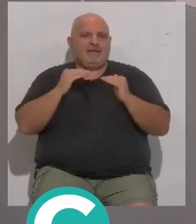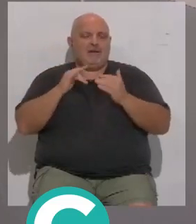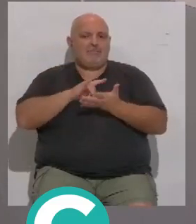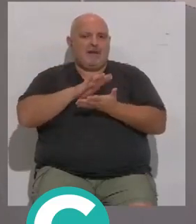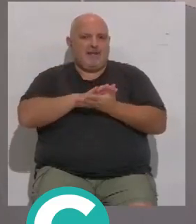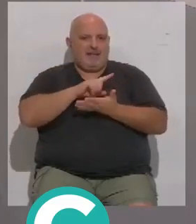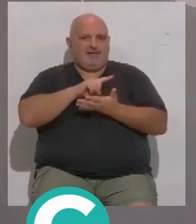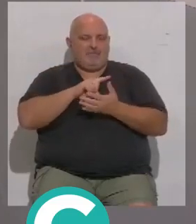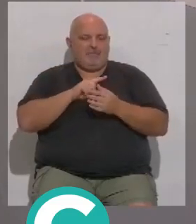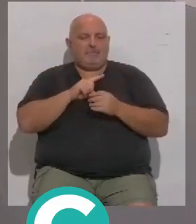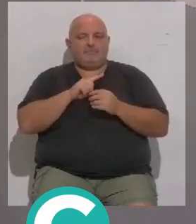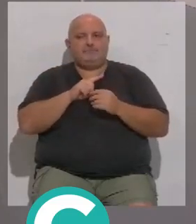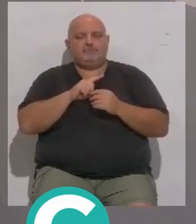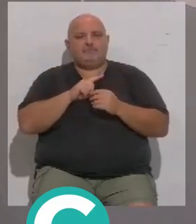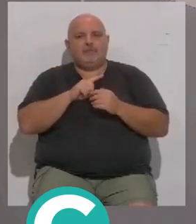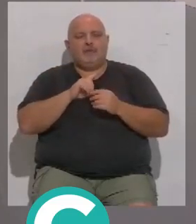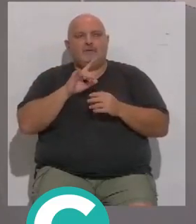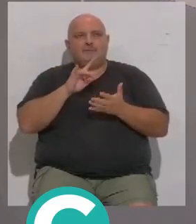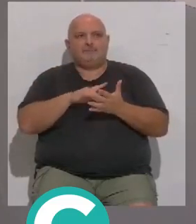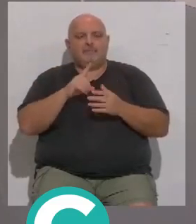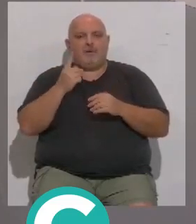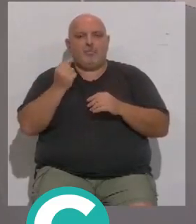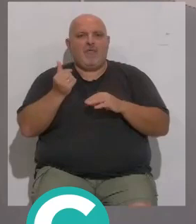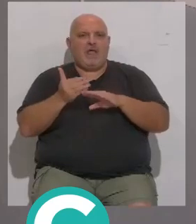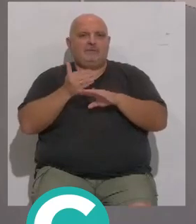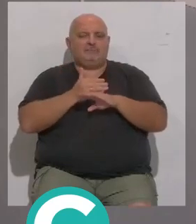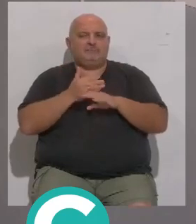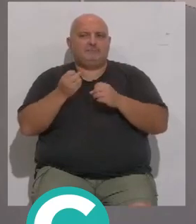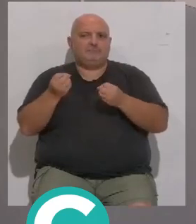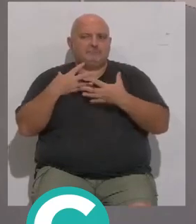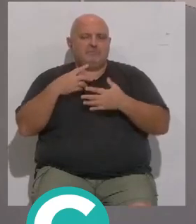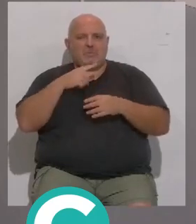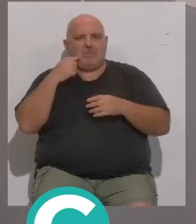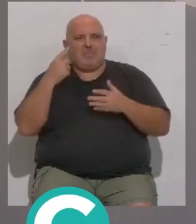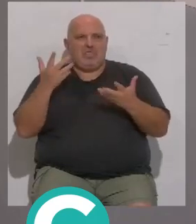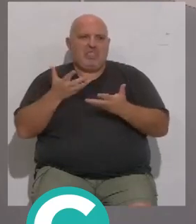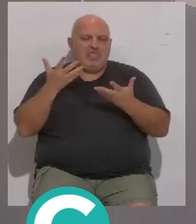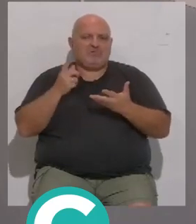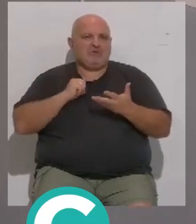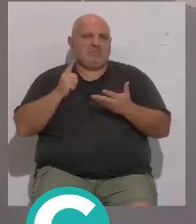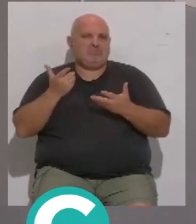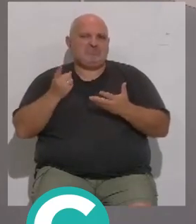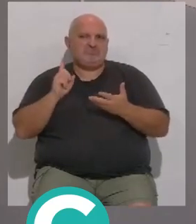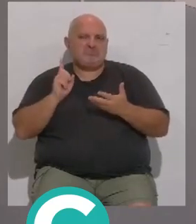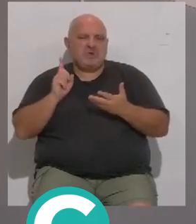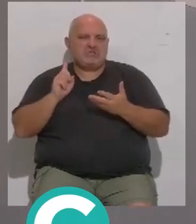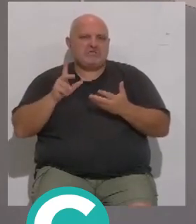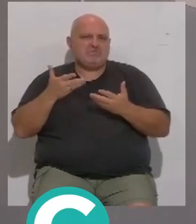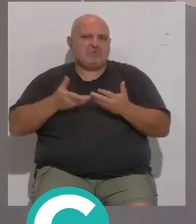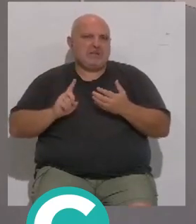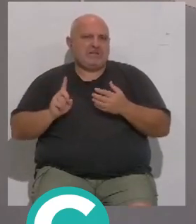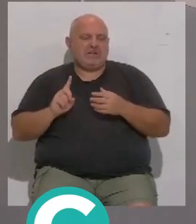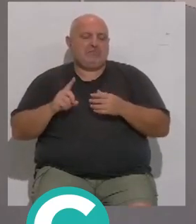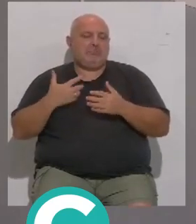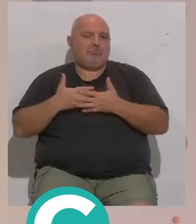Málaga, había sucedido eso un día antes y me dice, no, es un dolorcito que tengo, no creo que sea nada,